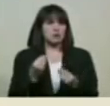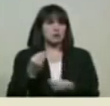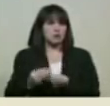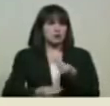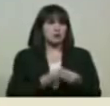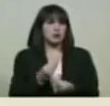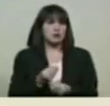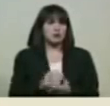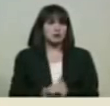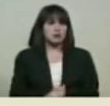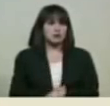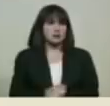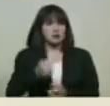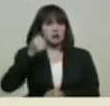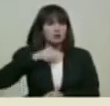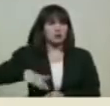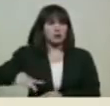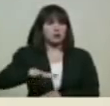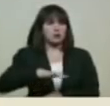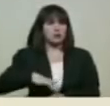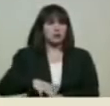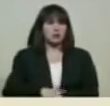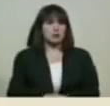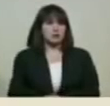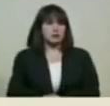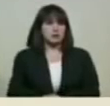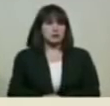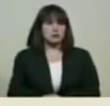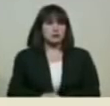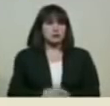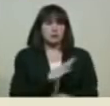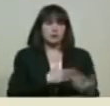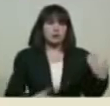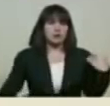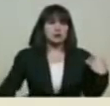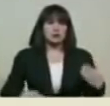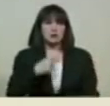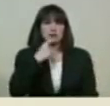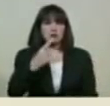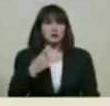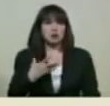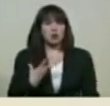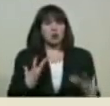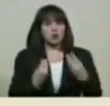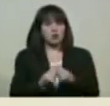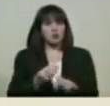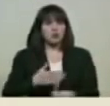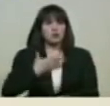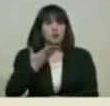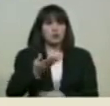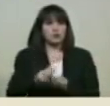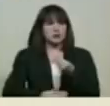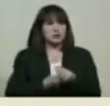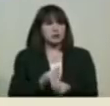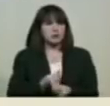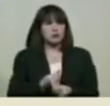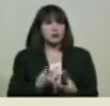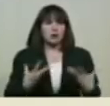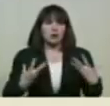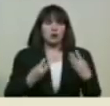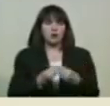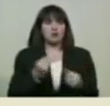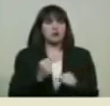el pueblo, junto al pueblo, el presidente de la República. Como él dice, juntos todo es posible. Bueno, aquí estamos haciendo